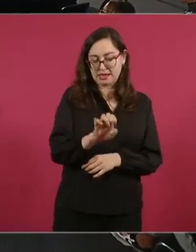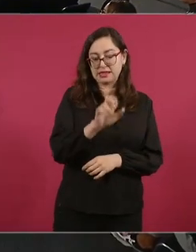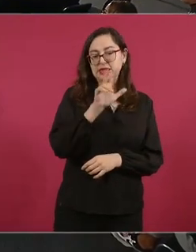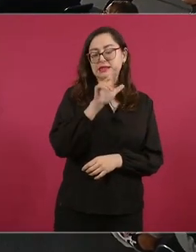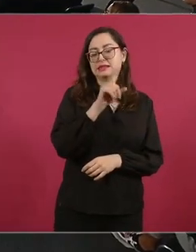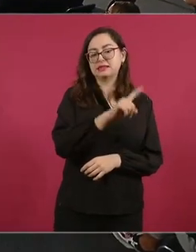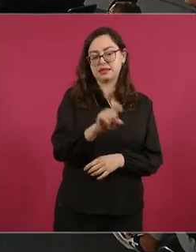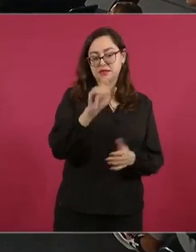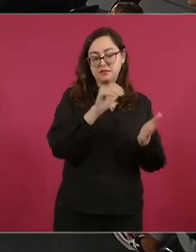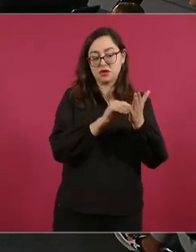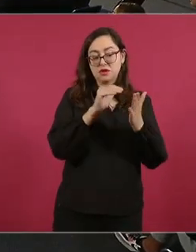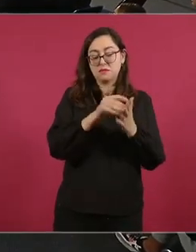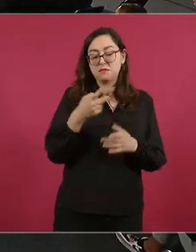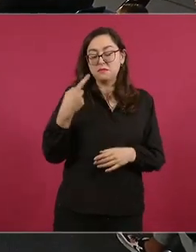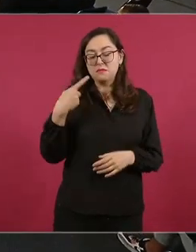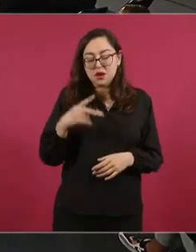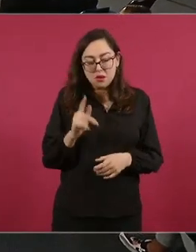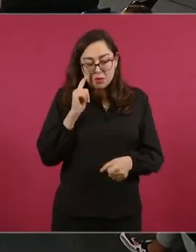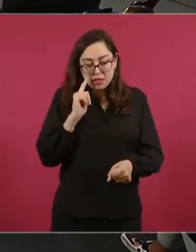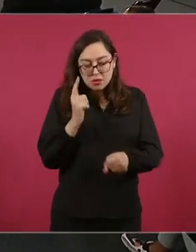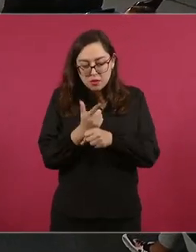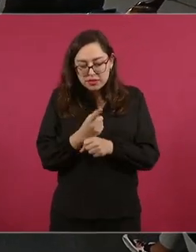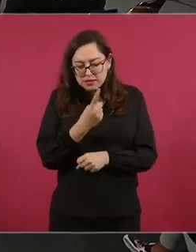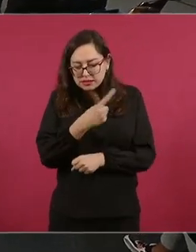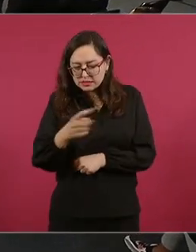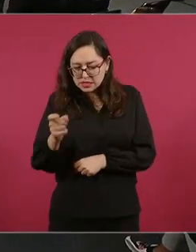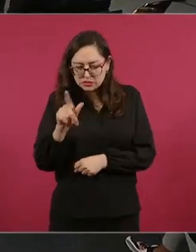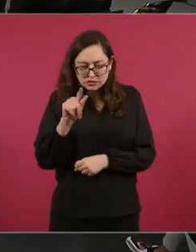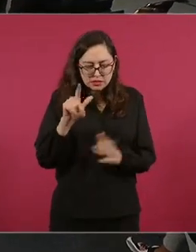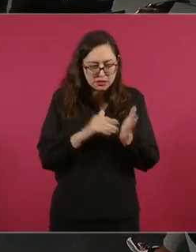del extranjero. Entonces,